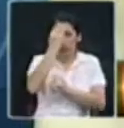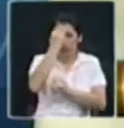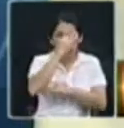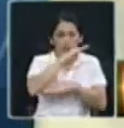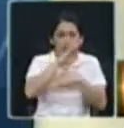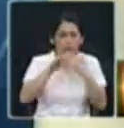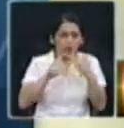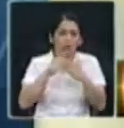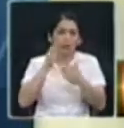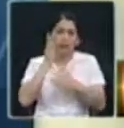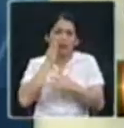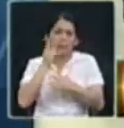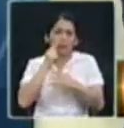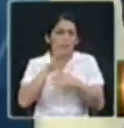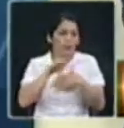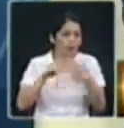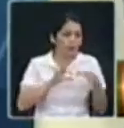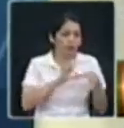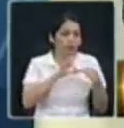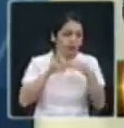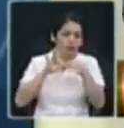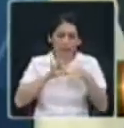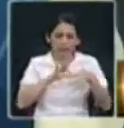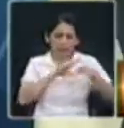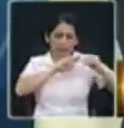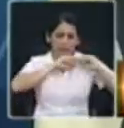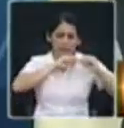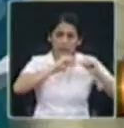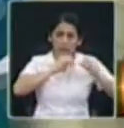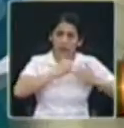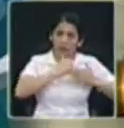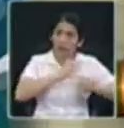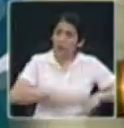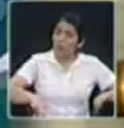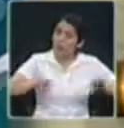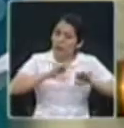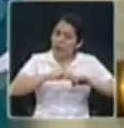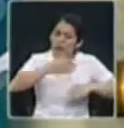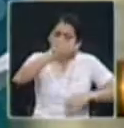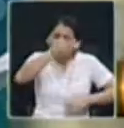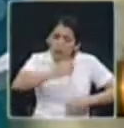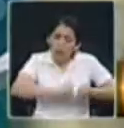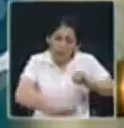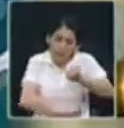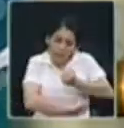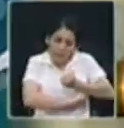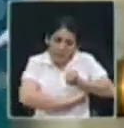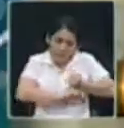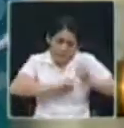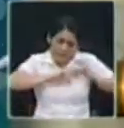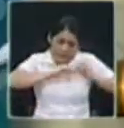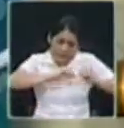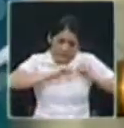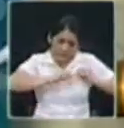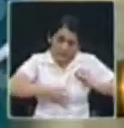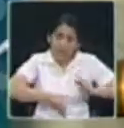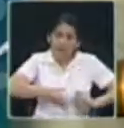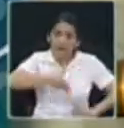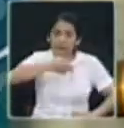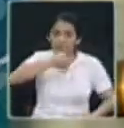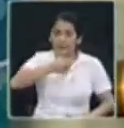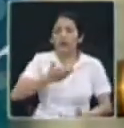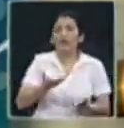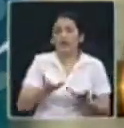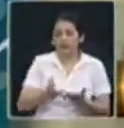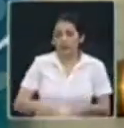porque ahí está la base, o sea, sí, ahí está el fundamento. Efectivamente, es ahí en donde yo le comento que aquí entramos la comunidad educativa,